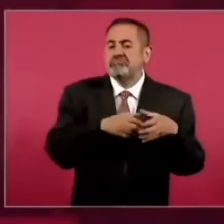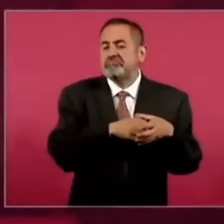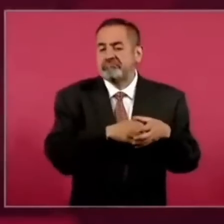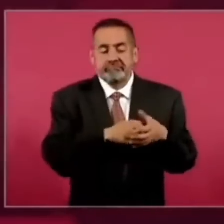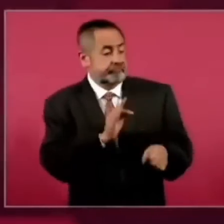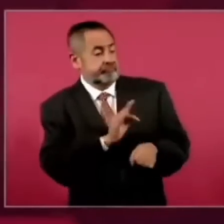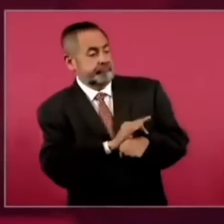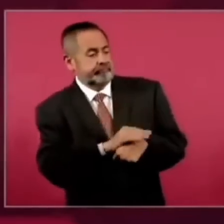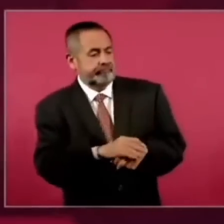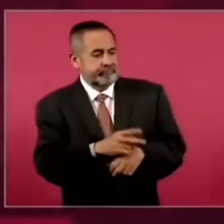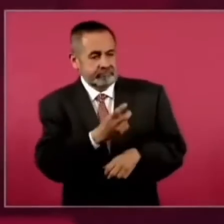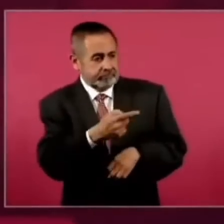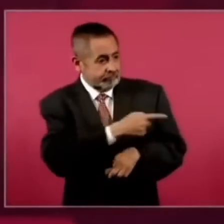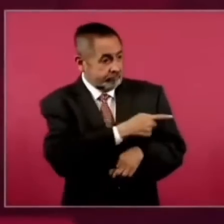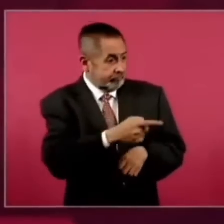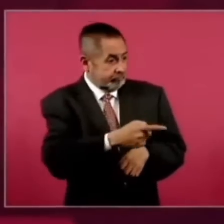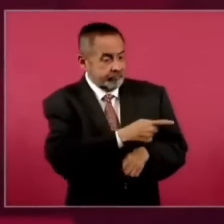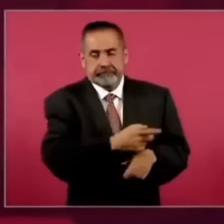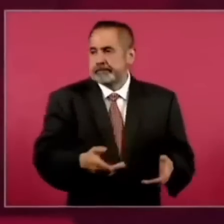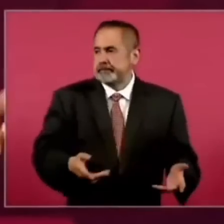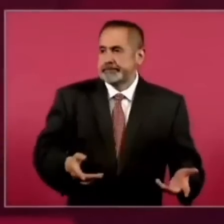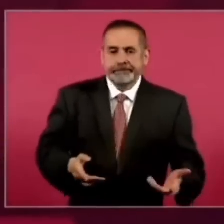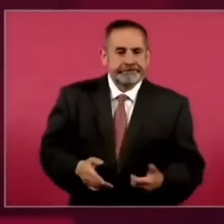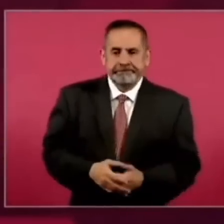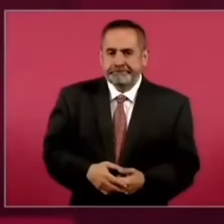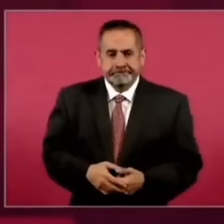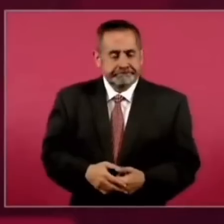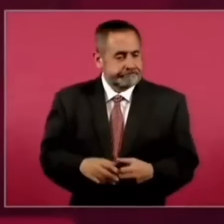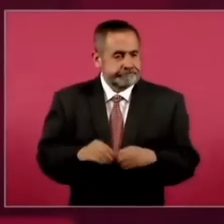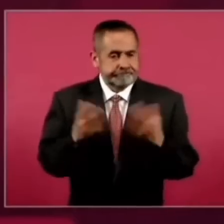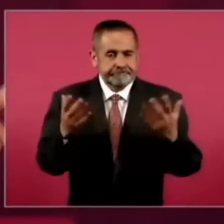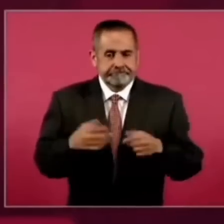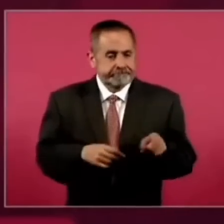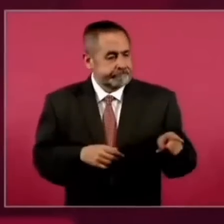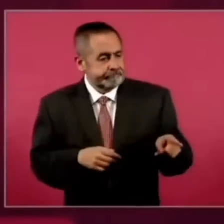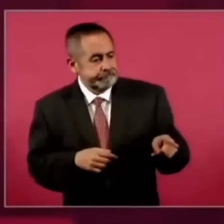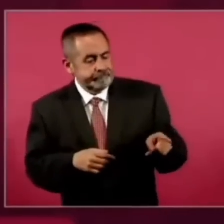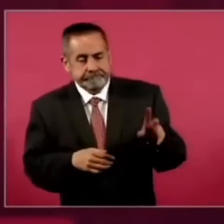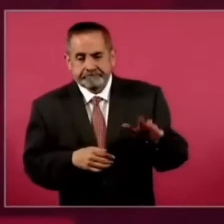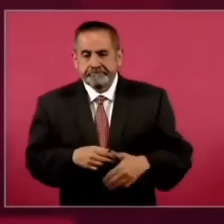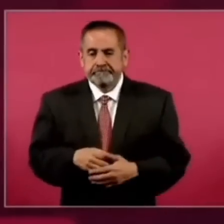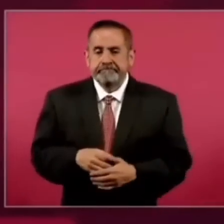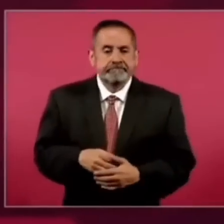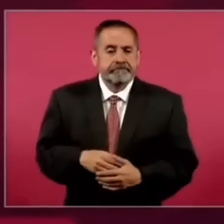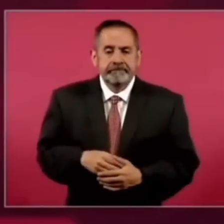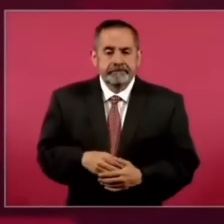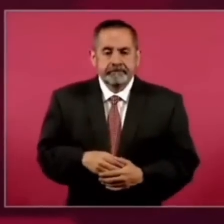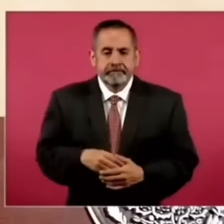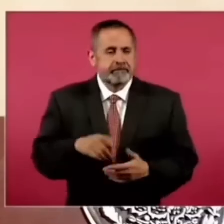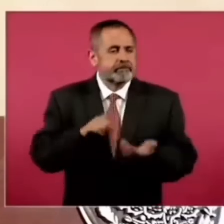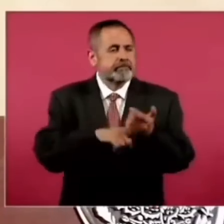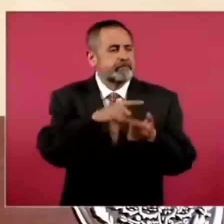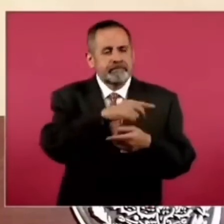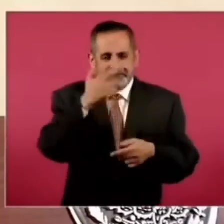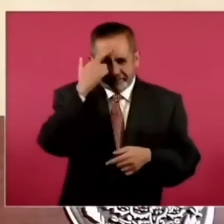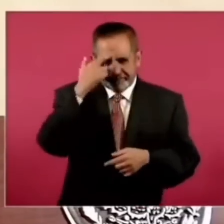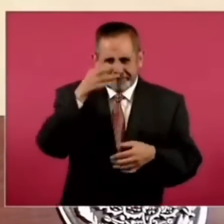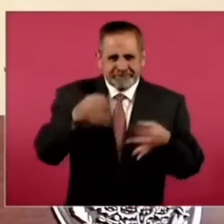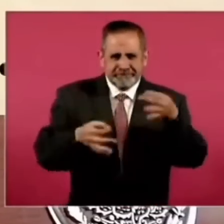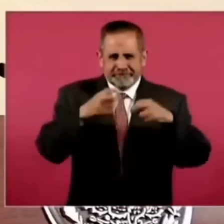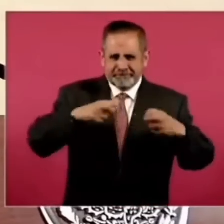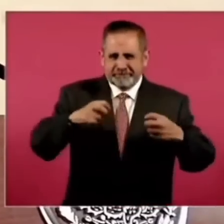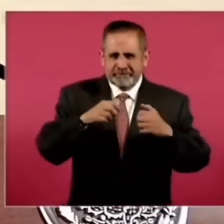Para eso están, y es muy claro con esto que hicieron, que hizo un ministro con lo de los libros